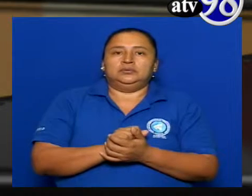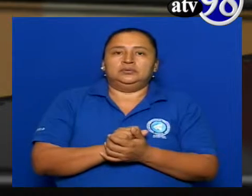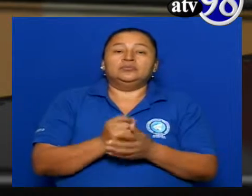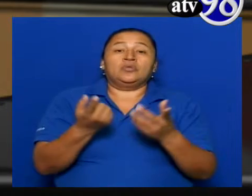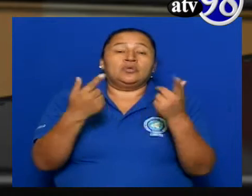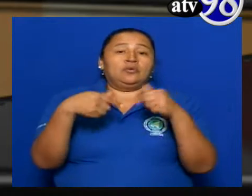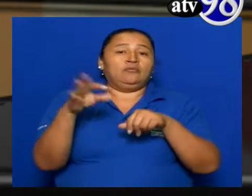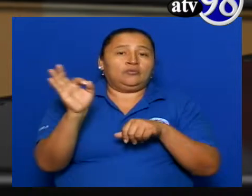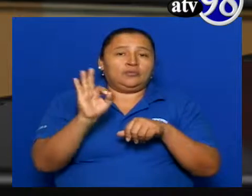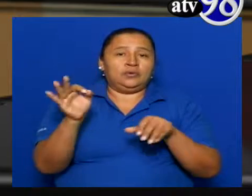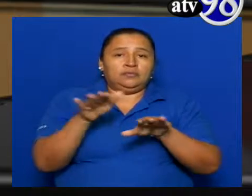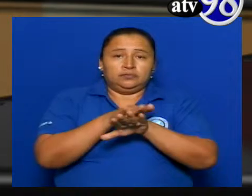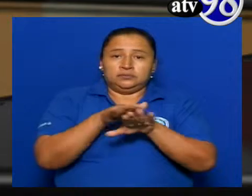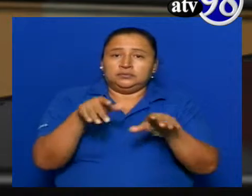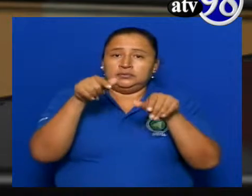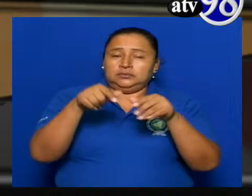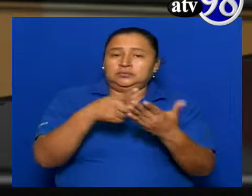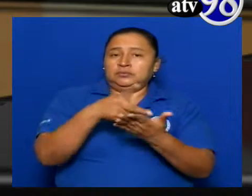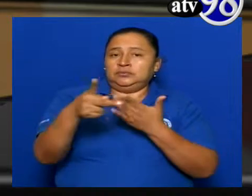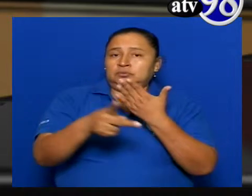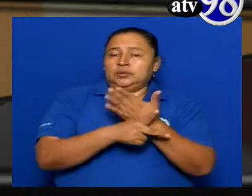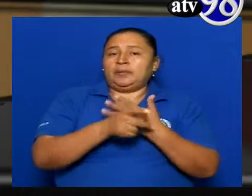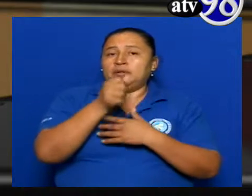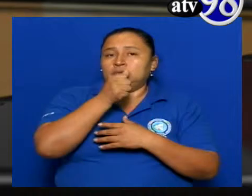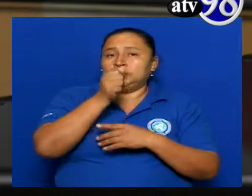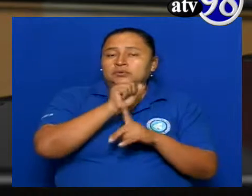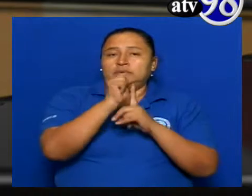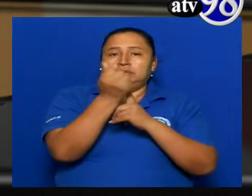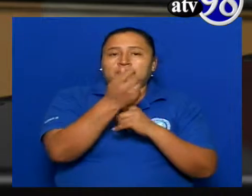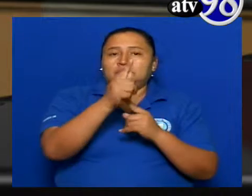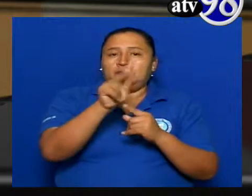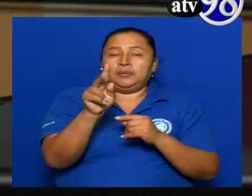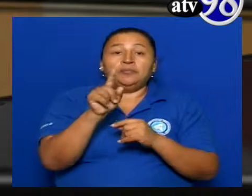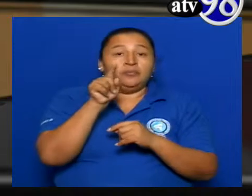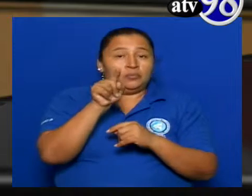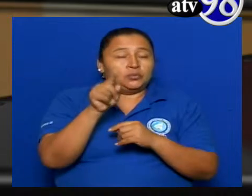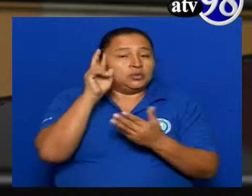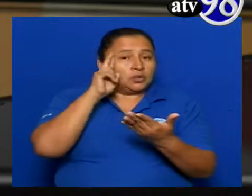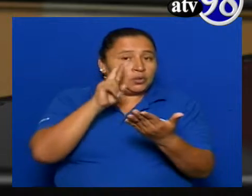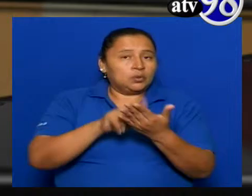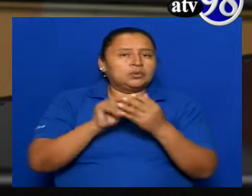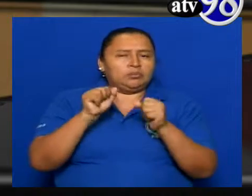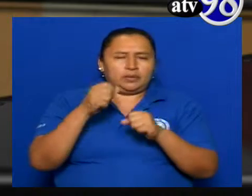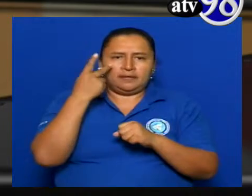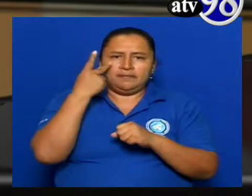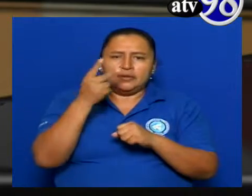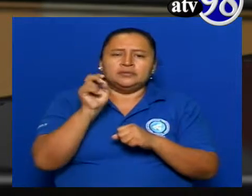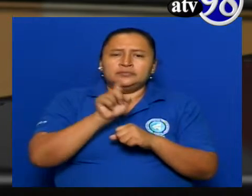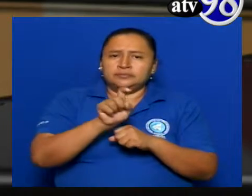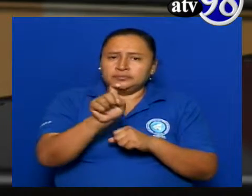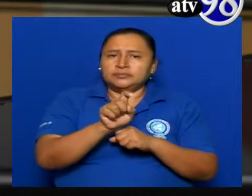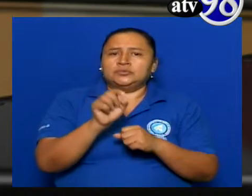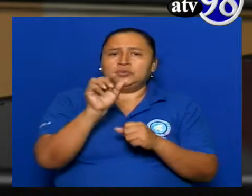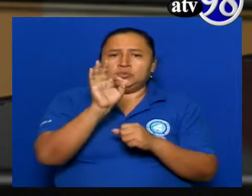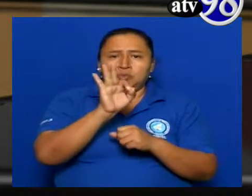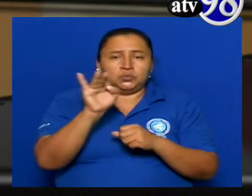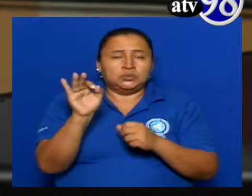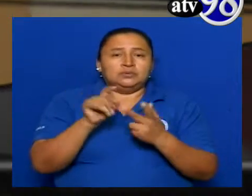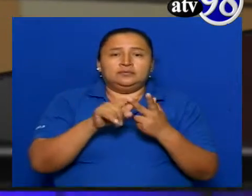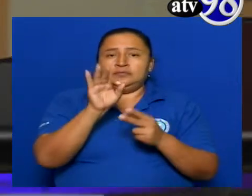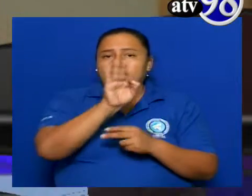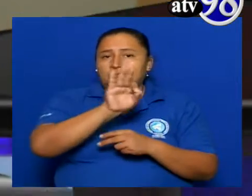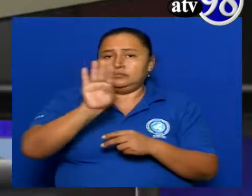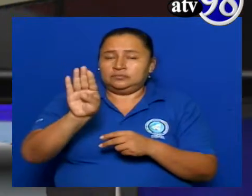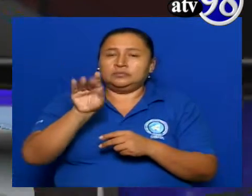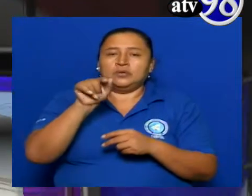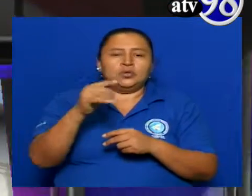esta forma llegamos al final de esta edición de Noticias Asamblea TV. No olvide que nos puede encontrar en las redes sociales de Twitter y Facebook. Y